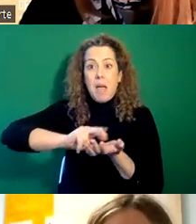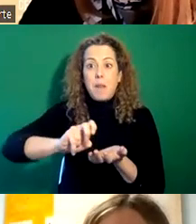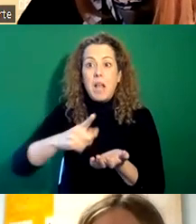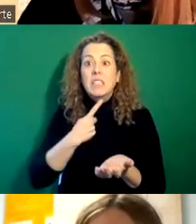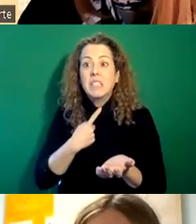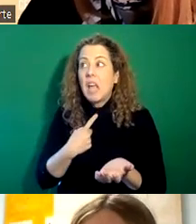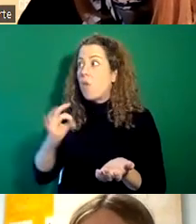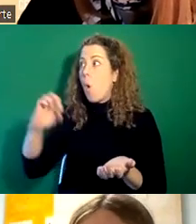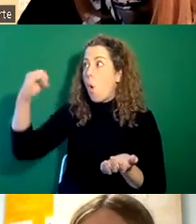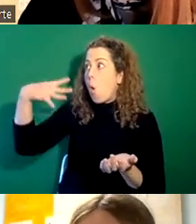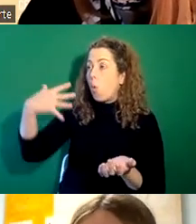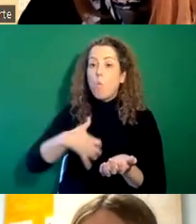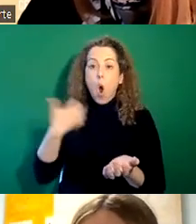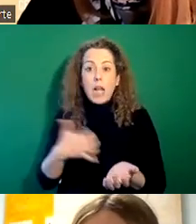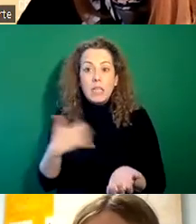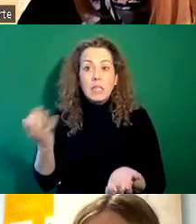molesta la luz,